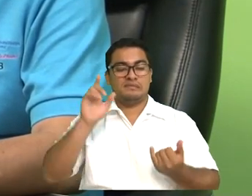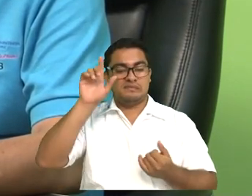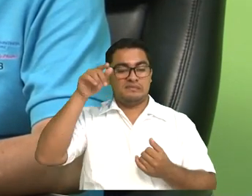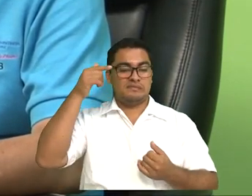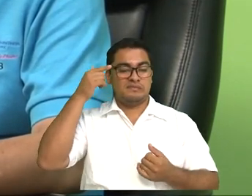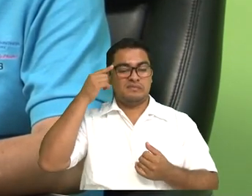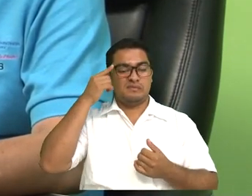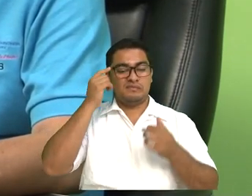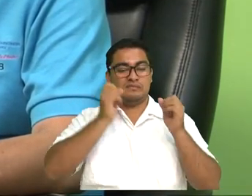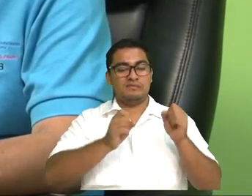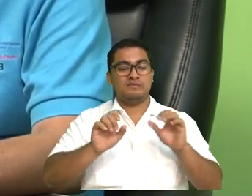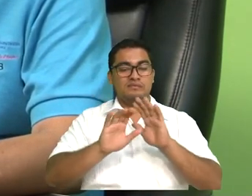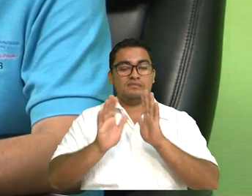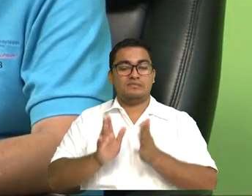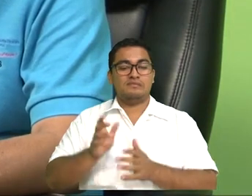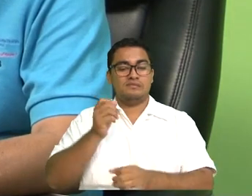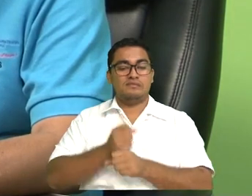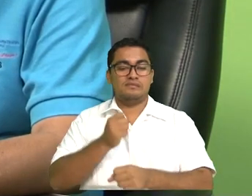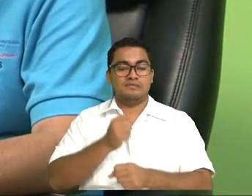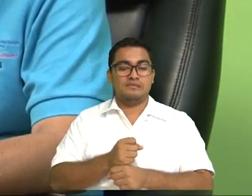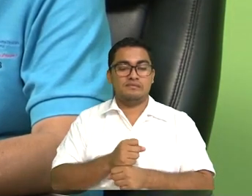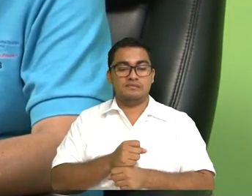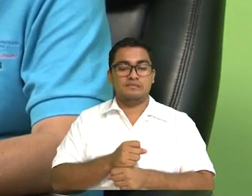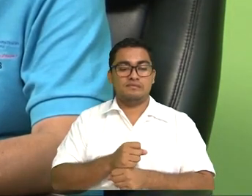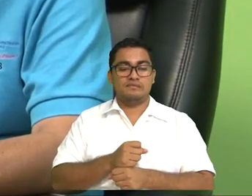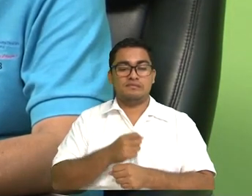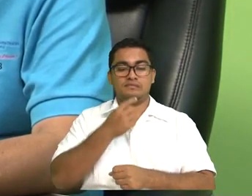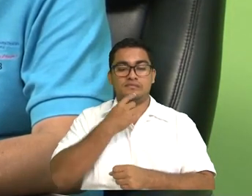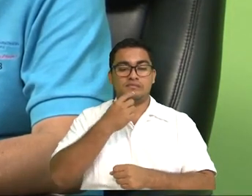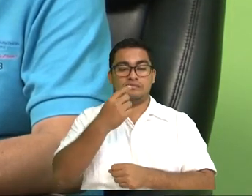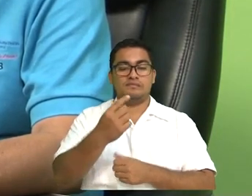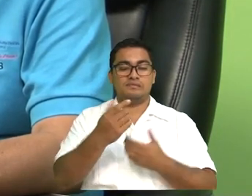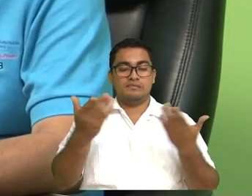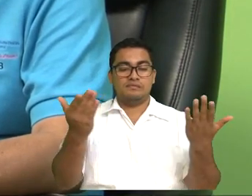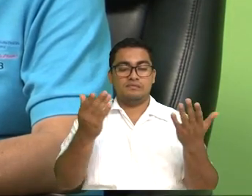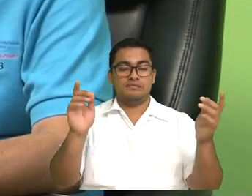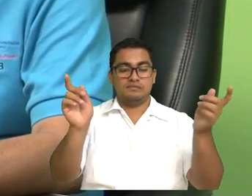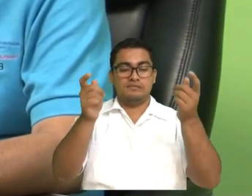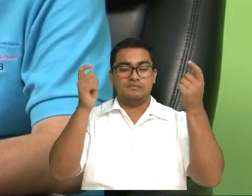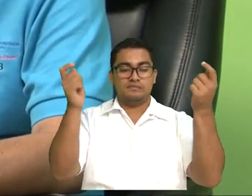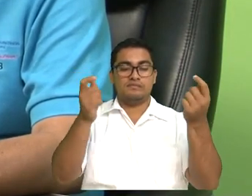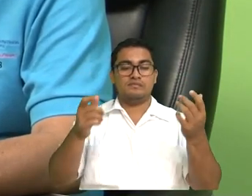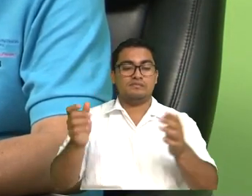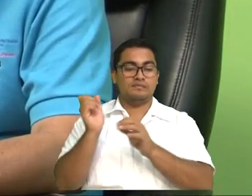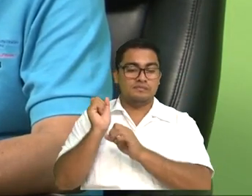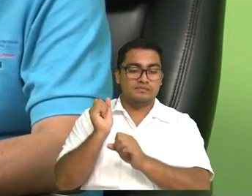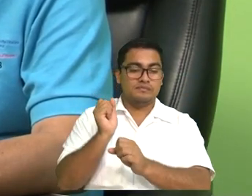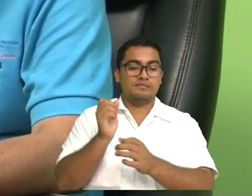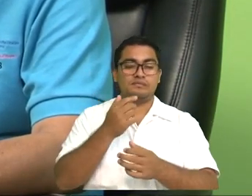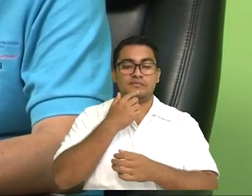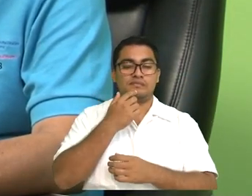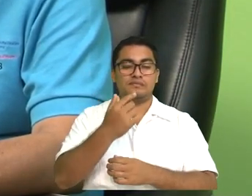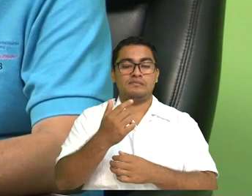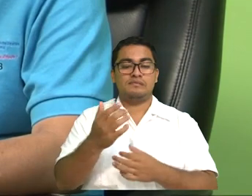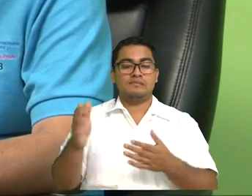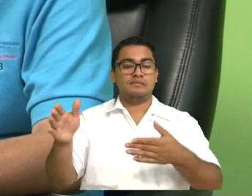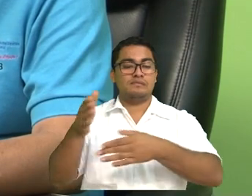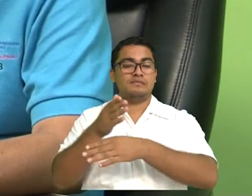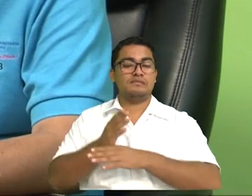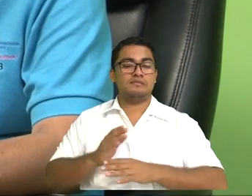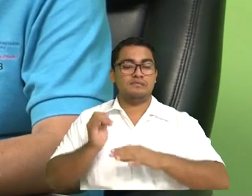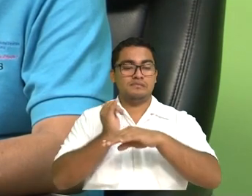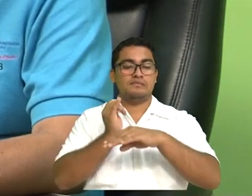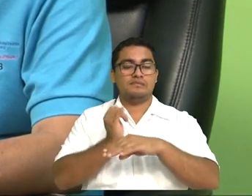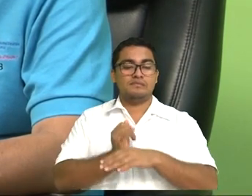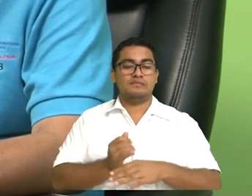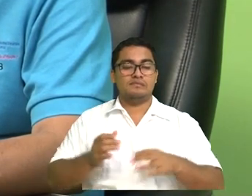y trabajadoras en general que en el marco de las celebraciones de Semana Santa, expresiones religiosas y